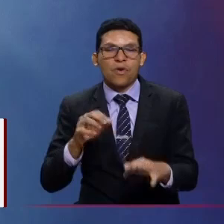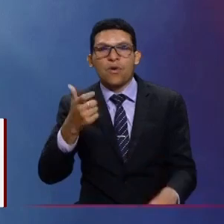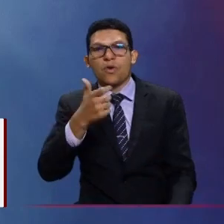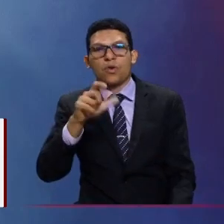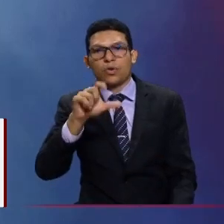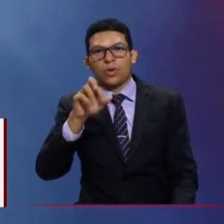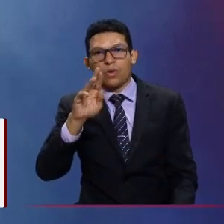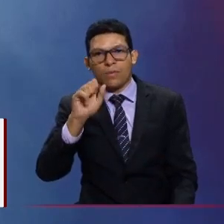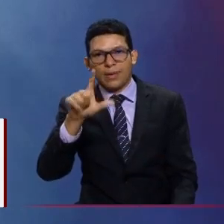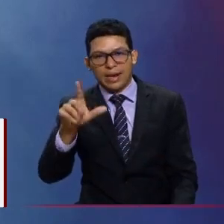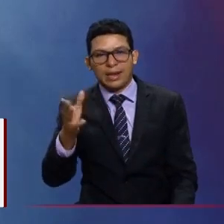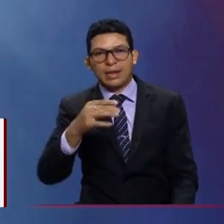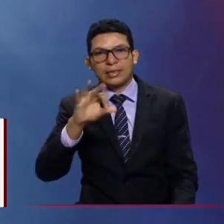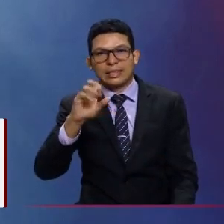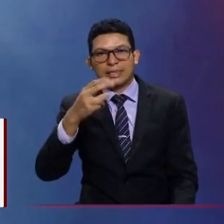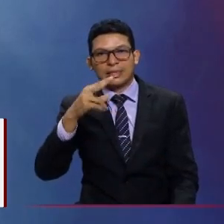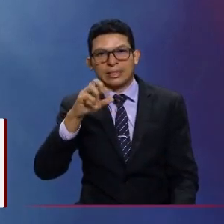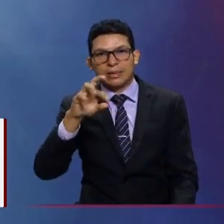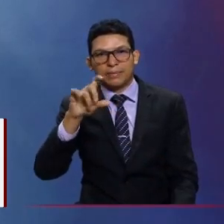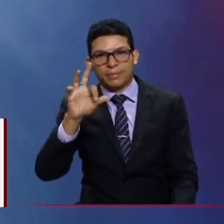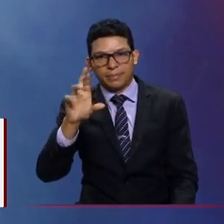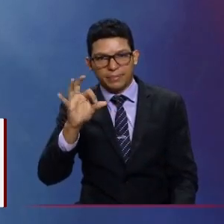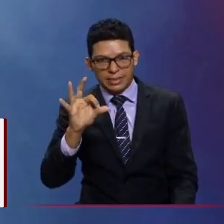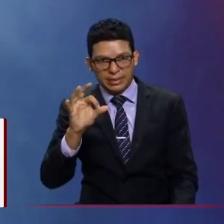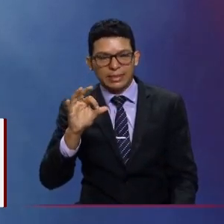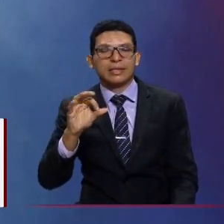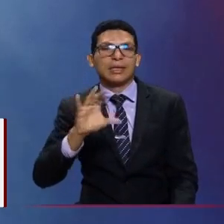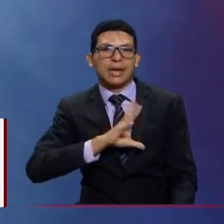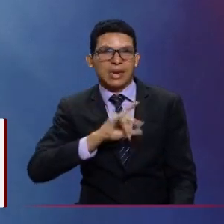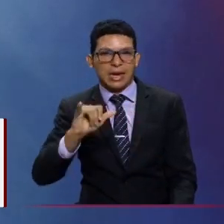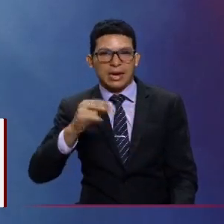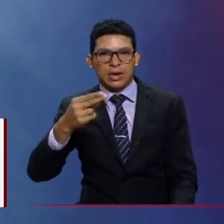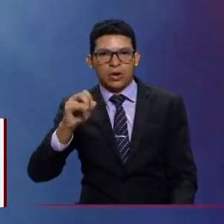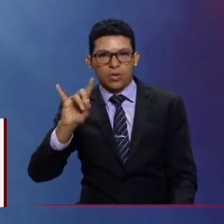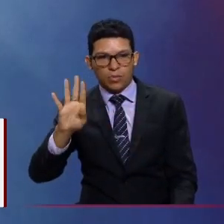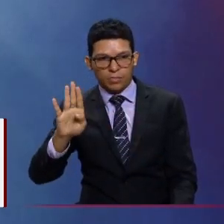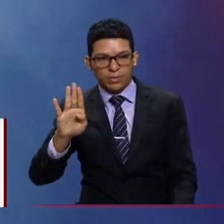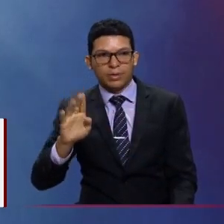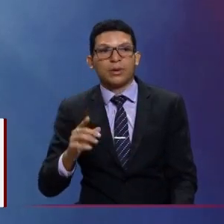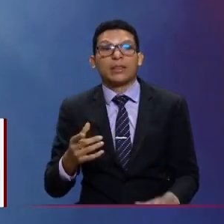Cali Hub y en email nos puedes encontrar como